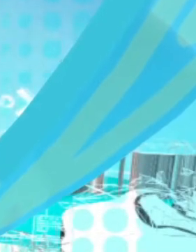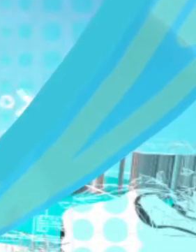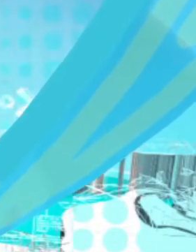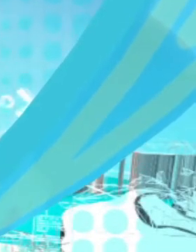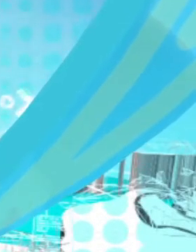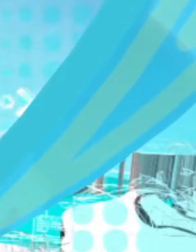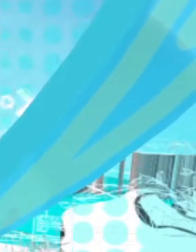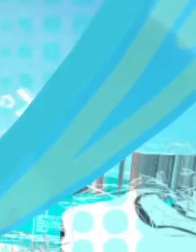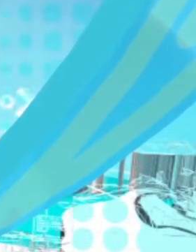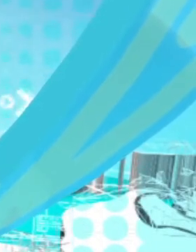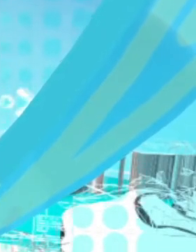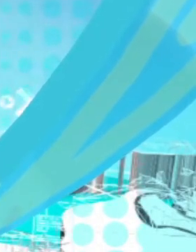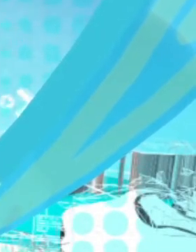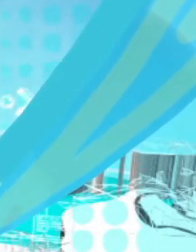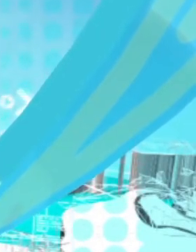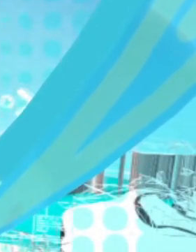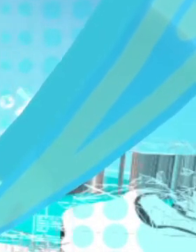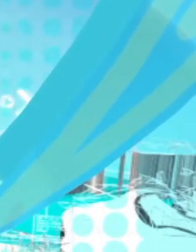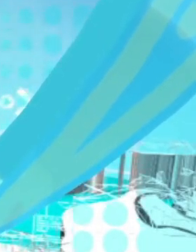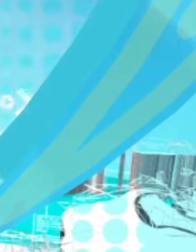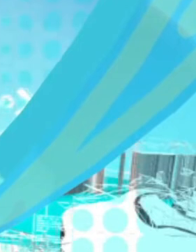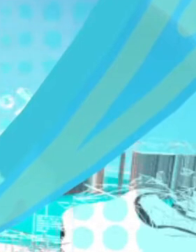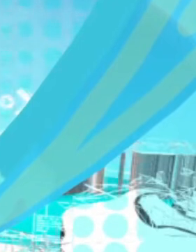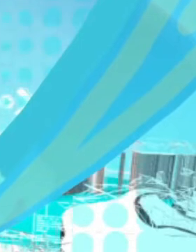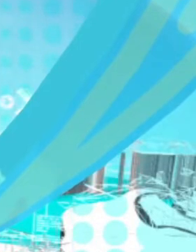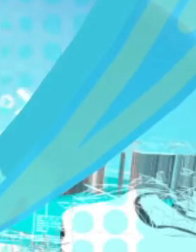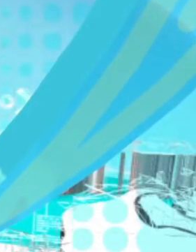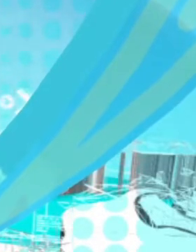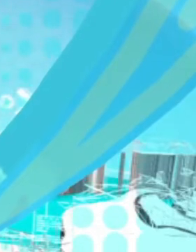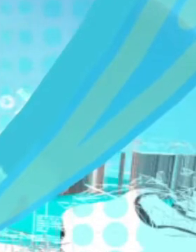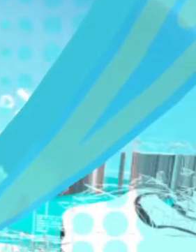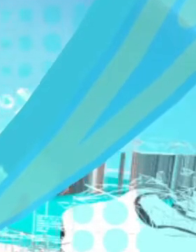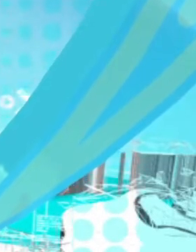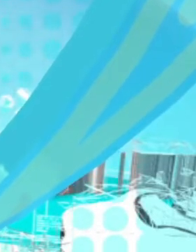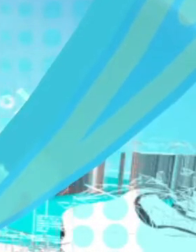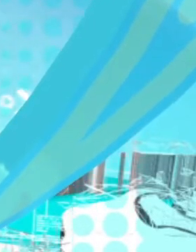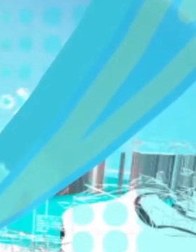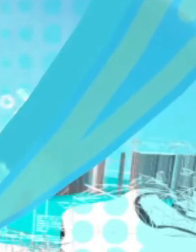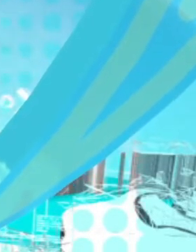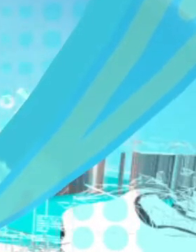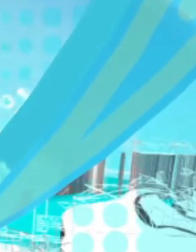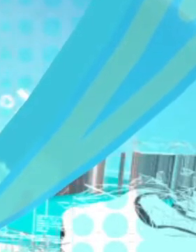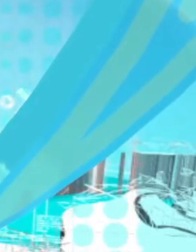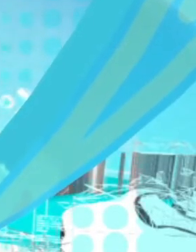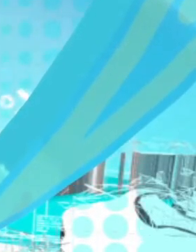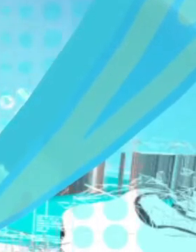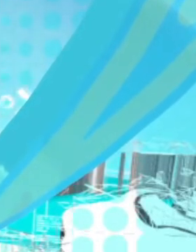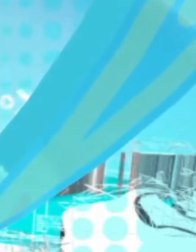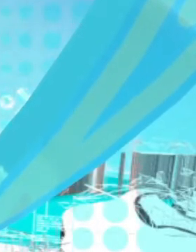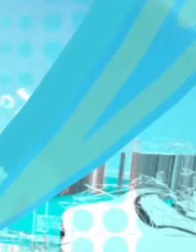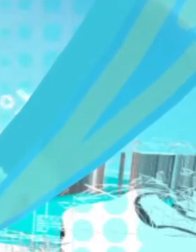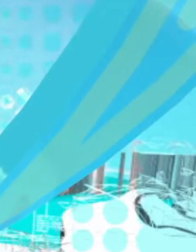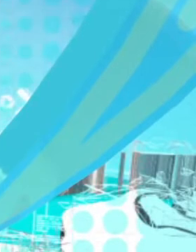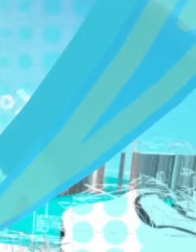600 colones. Rompió esa barrera. En la compra, el precio del dólar para hoy, 601